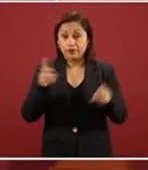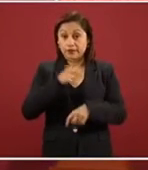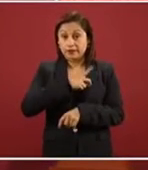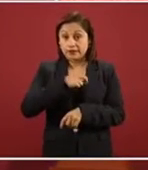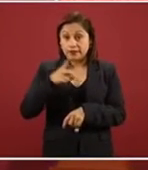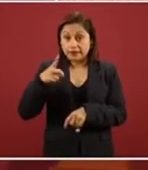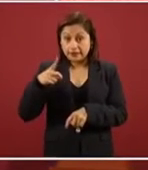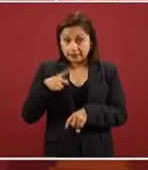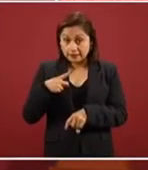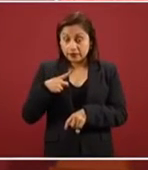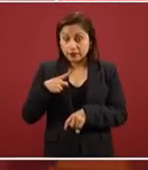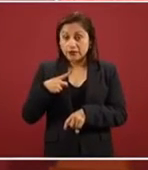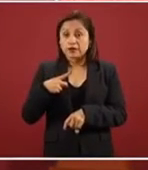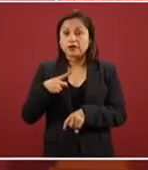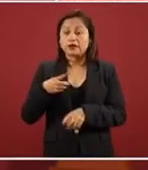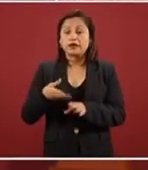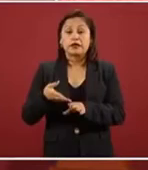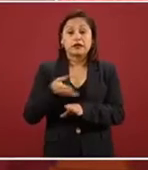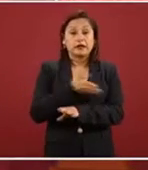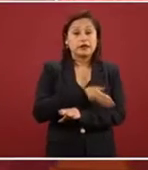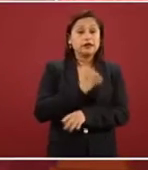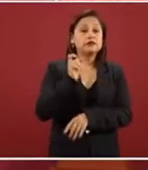con Vicente Fox